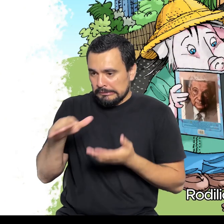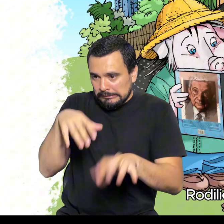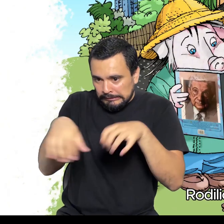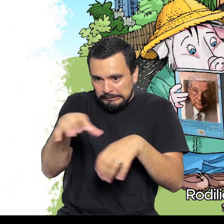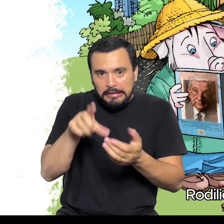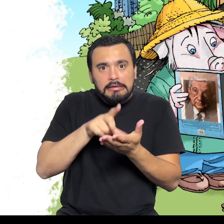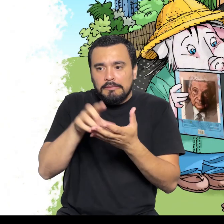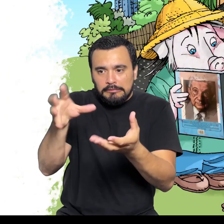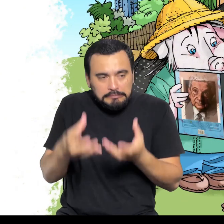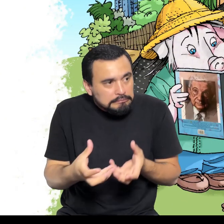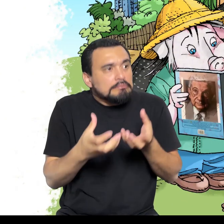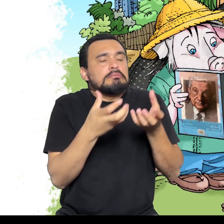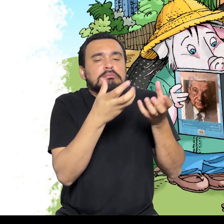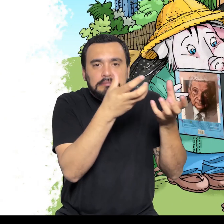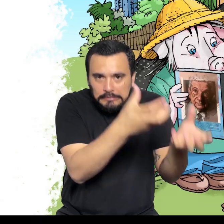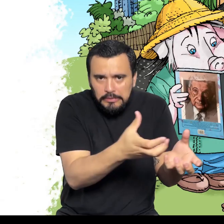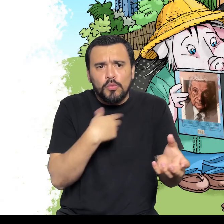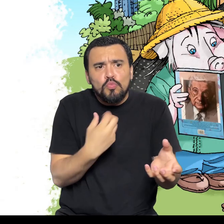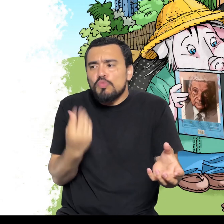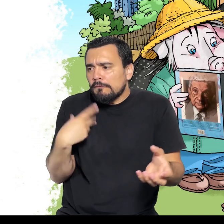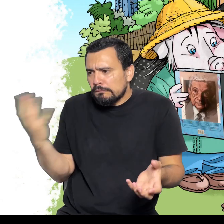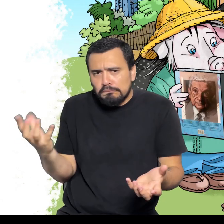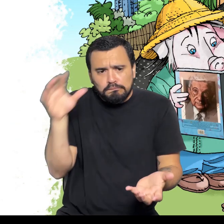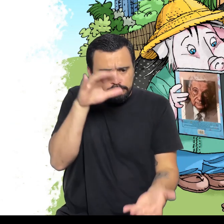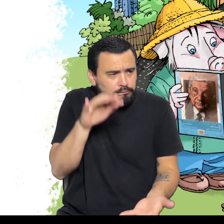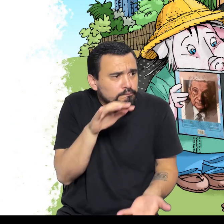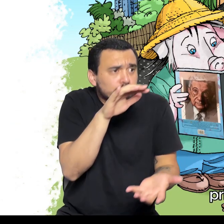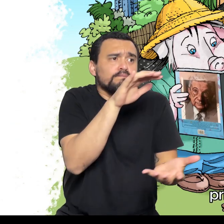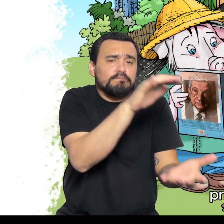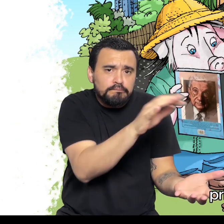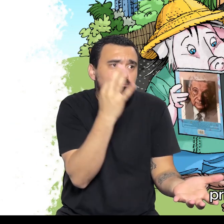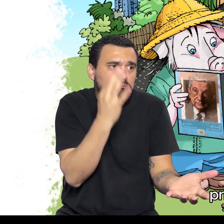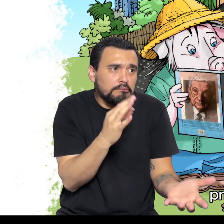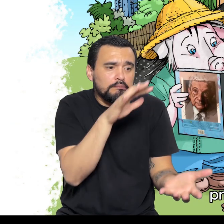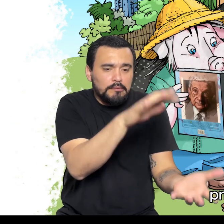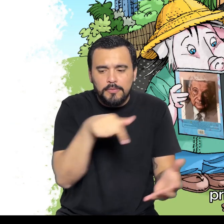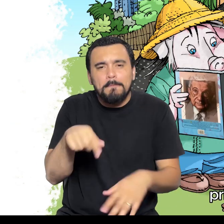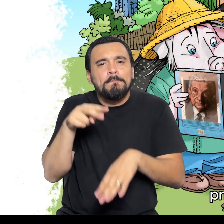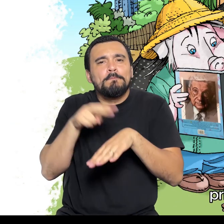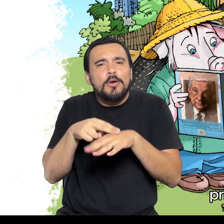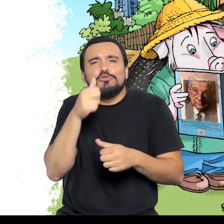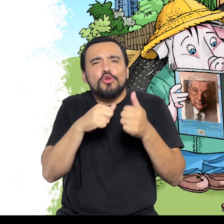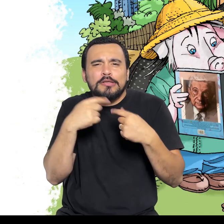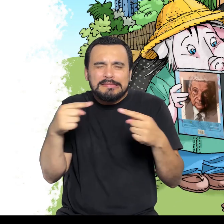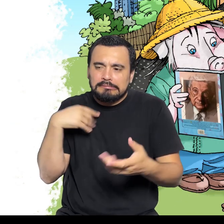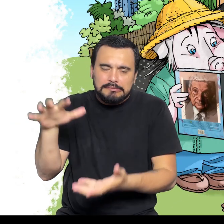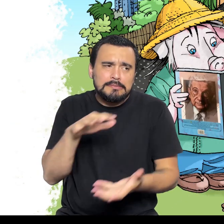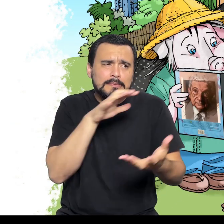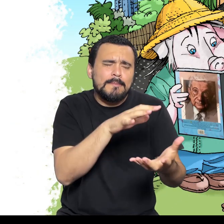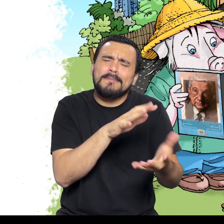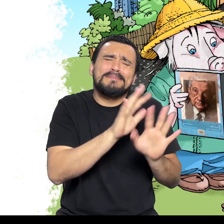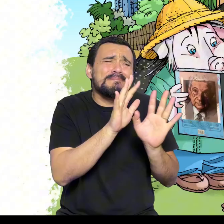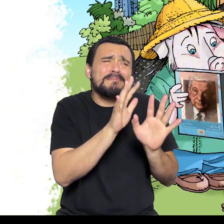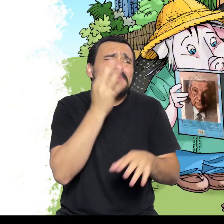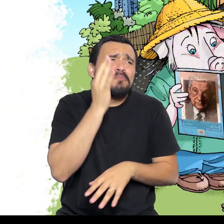libros desaparecidos y sumó algunos títulos nuevos, principalmente de historieta paraguaya. Lo